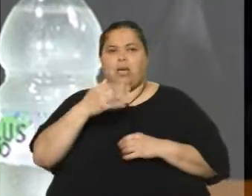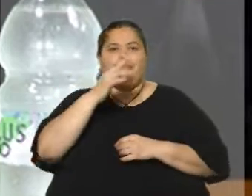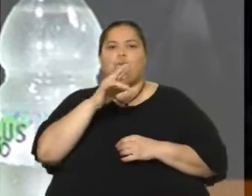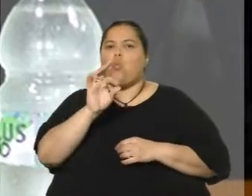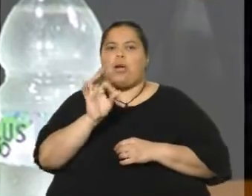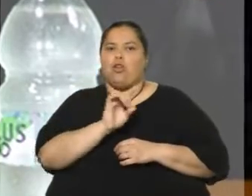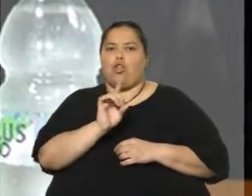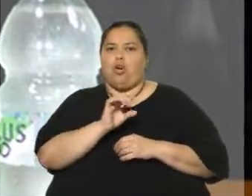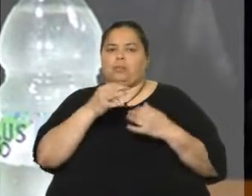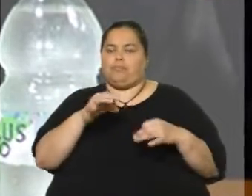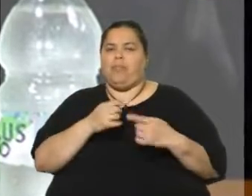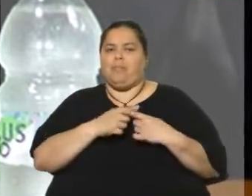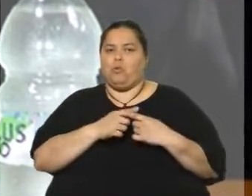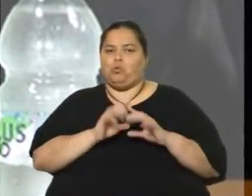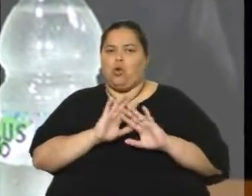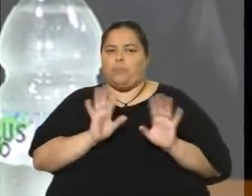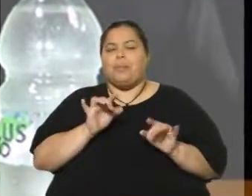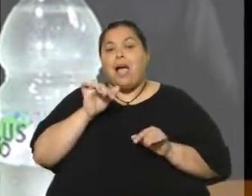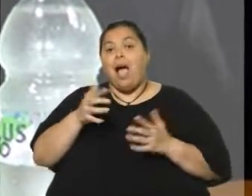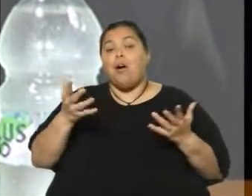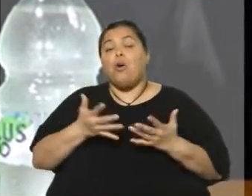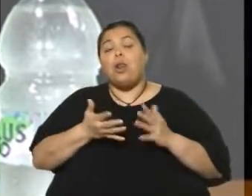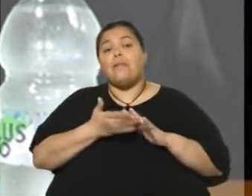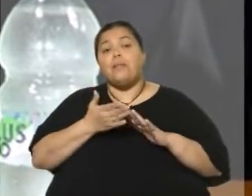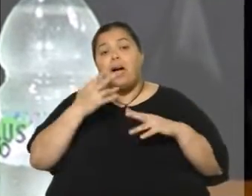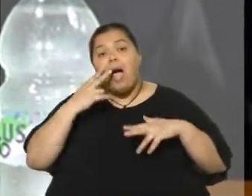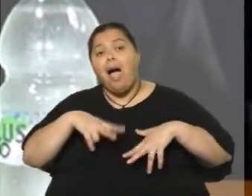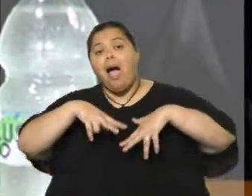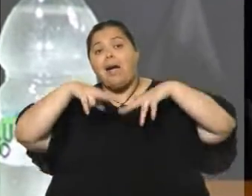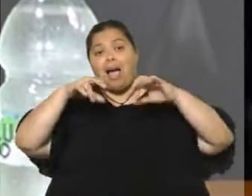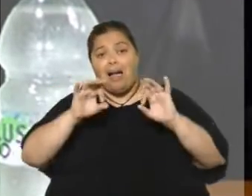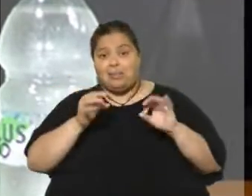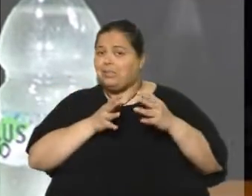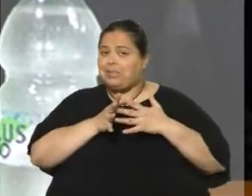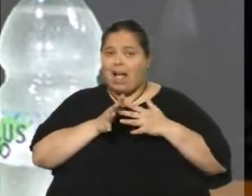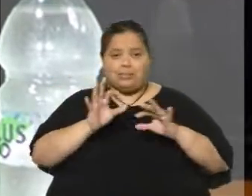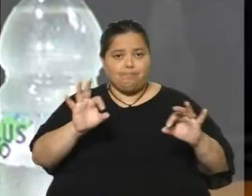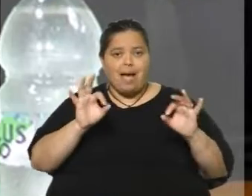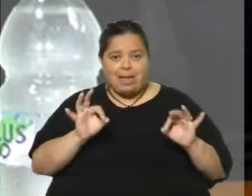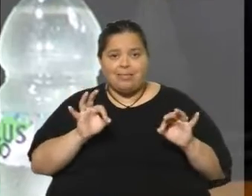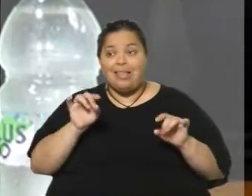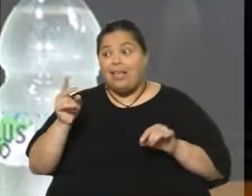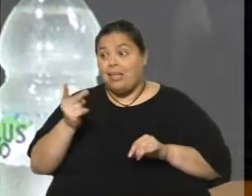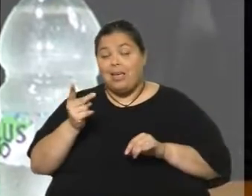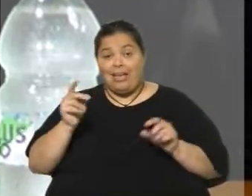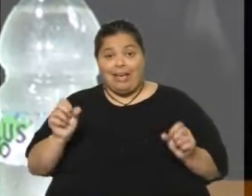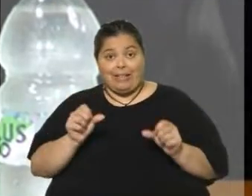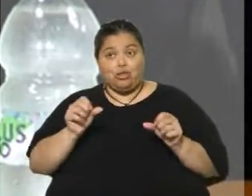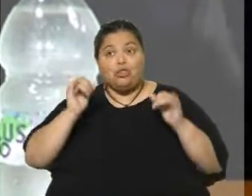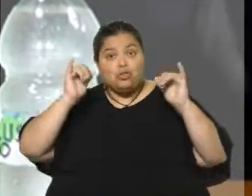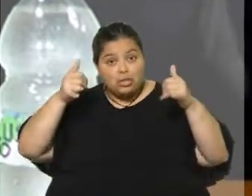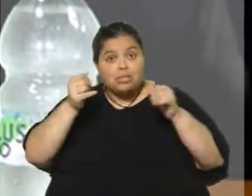Estamos asistiendo al análisis y a la consideración con absoluta transparencia de hechos que, de